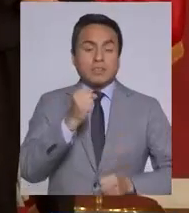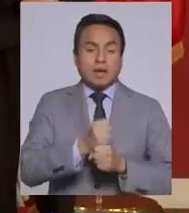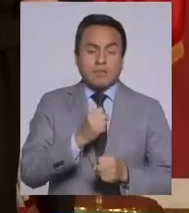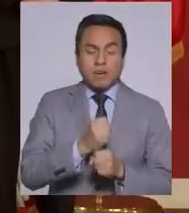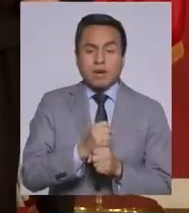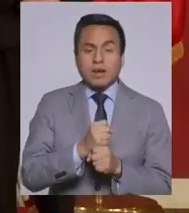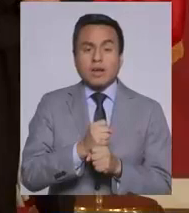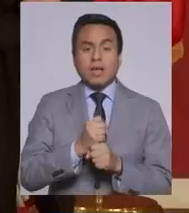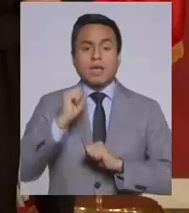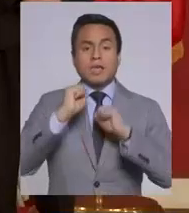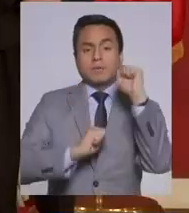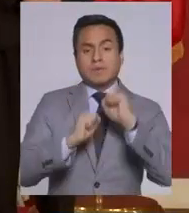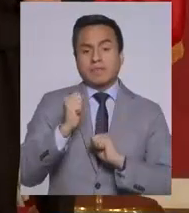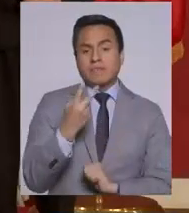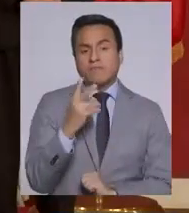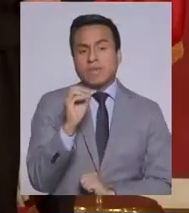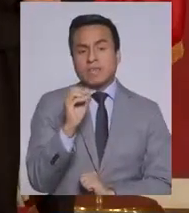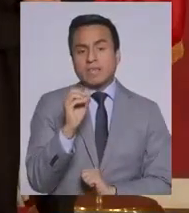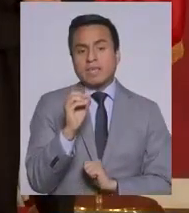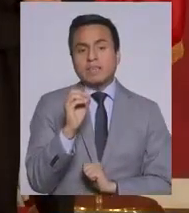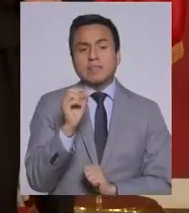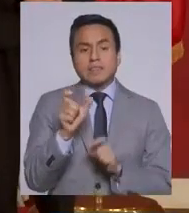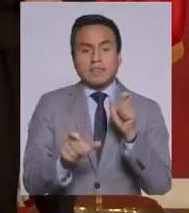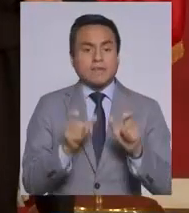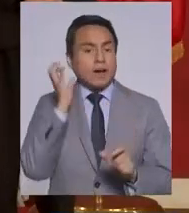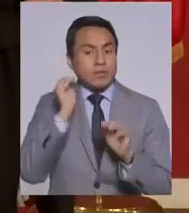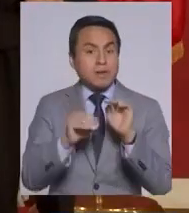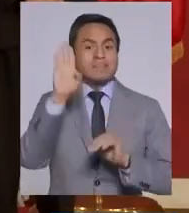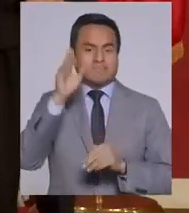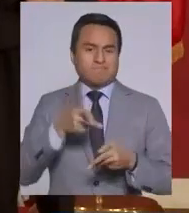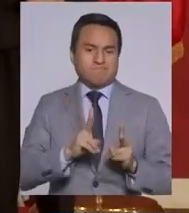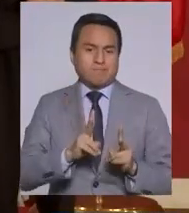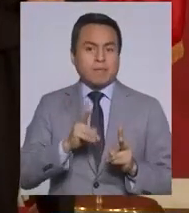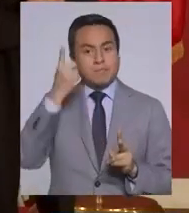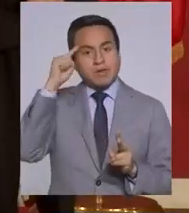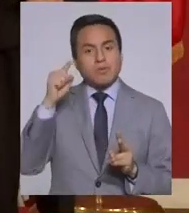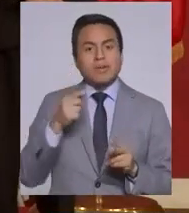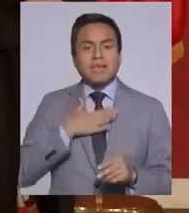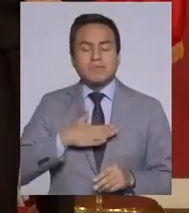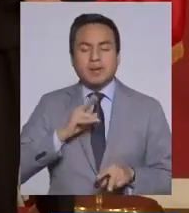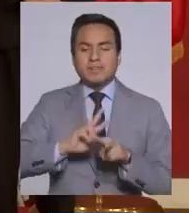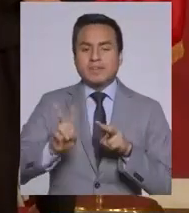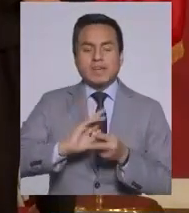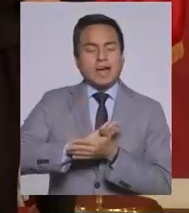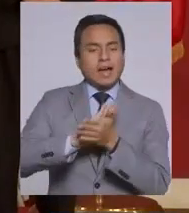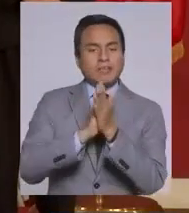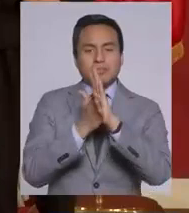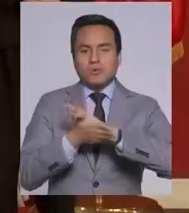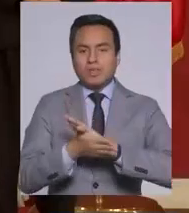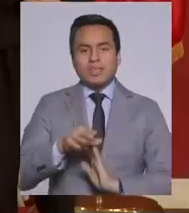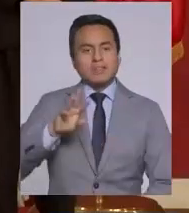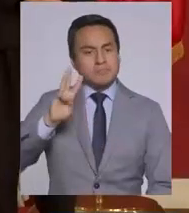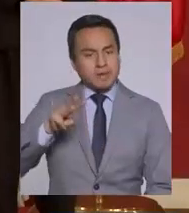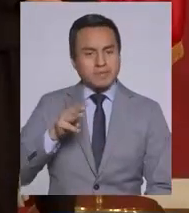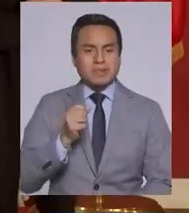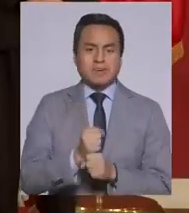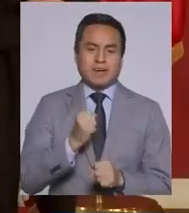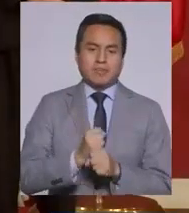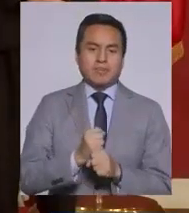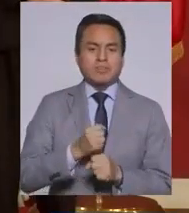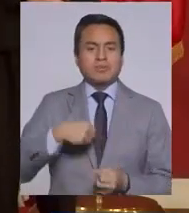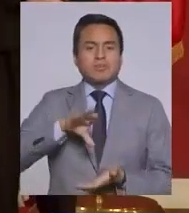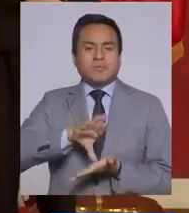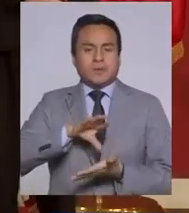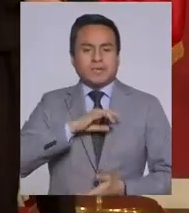trabajan en empresas con más de 20 trabajadoras. Lo queremos extender a todas las madres trabajadoras de